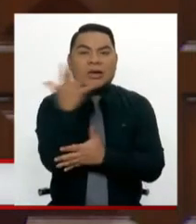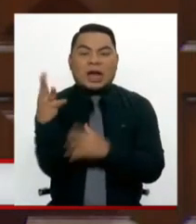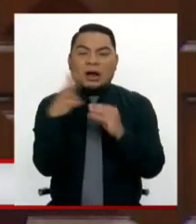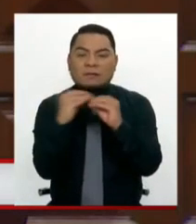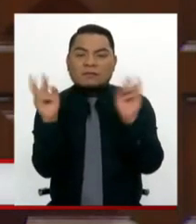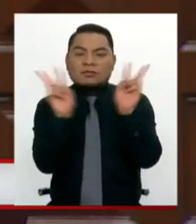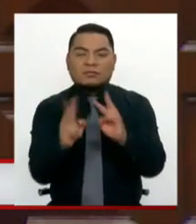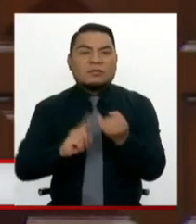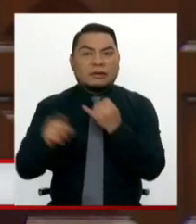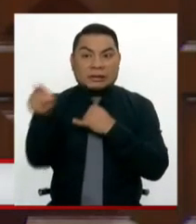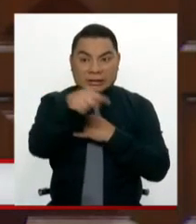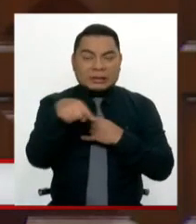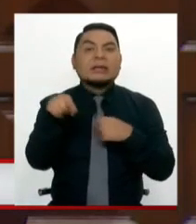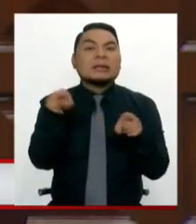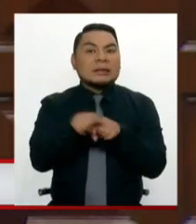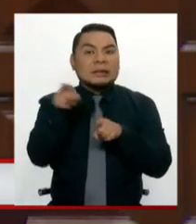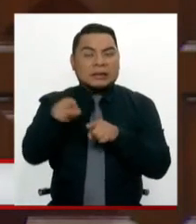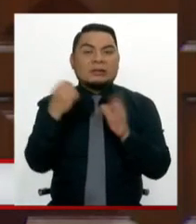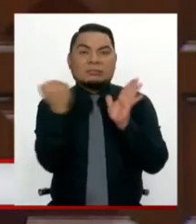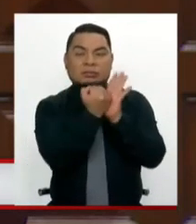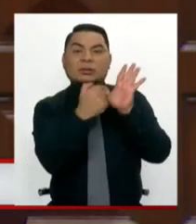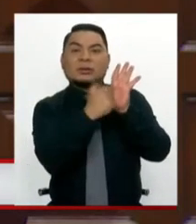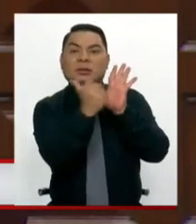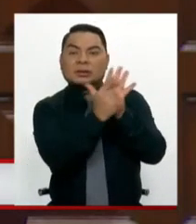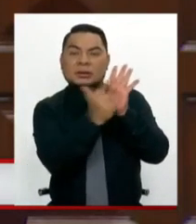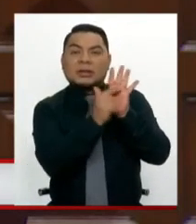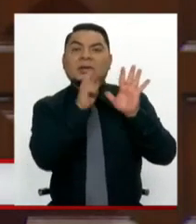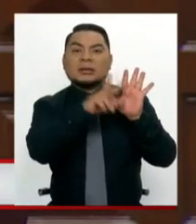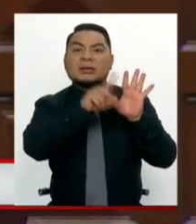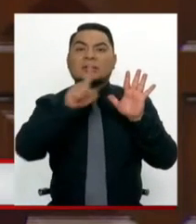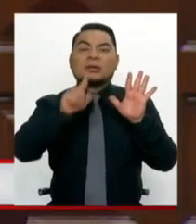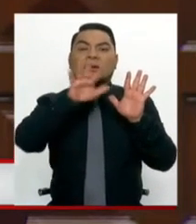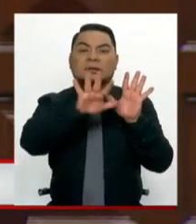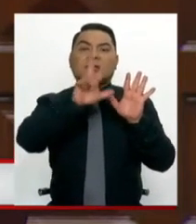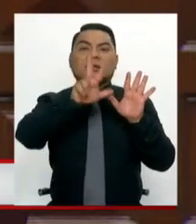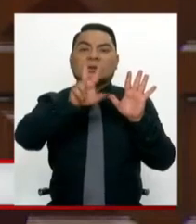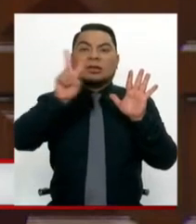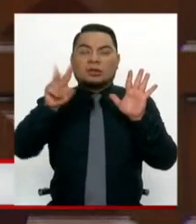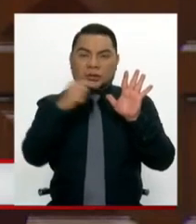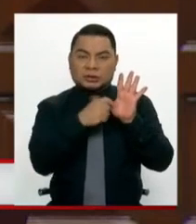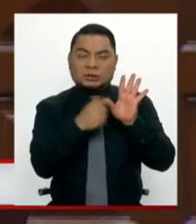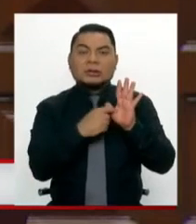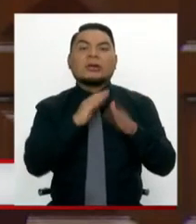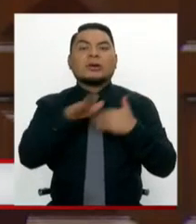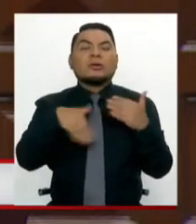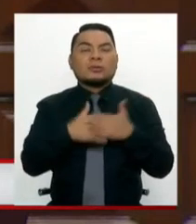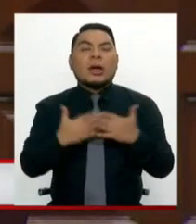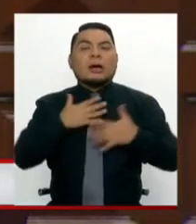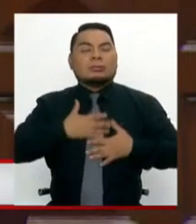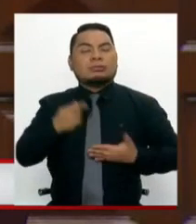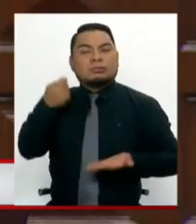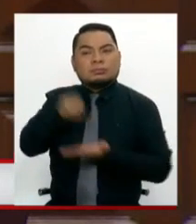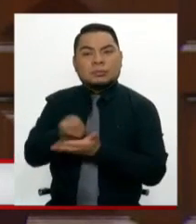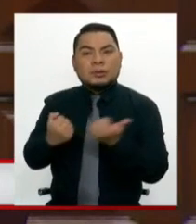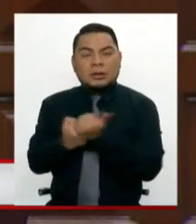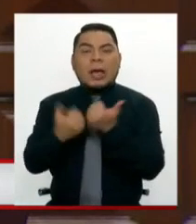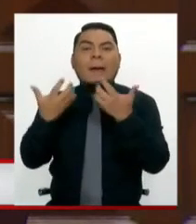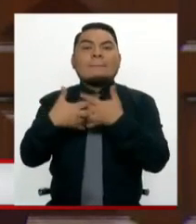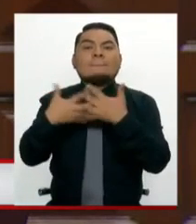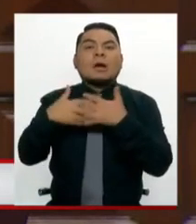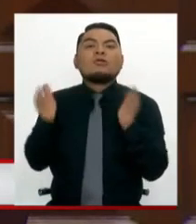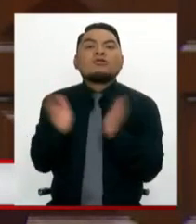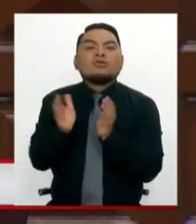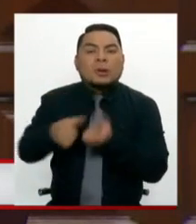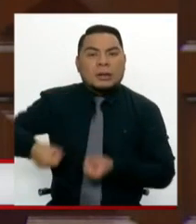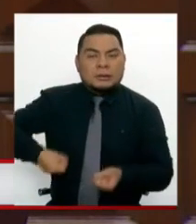este marco entra en vigencia la Ley 31.532 de alivio financiero a los pequeños